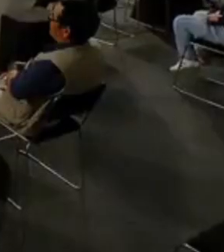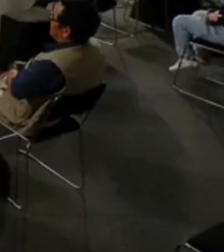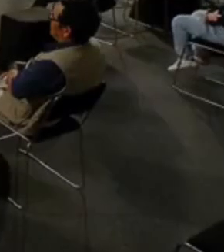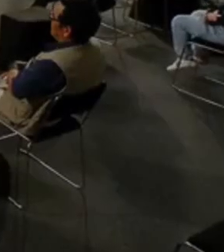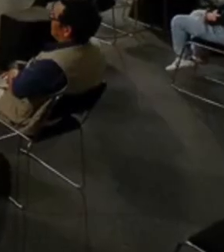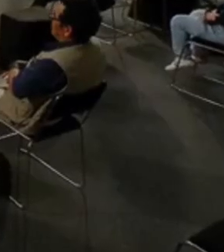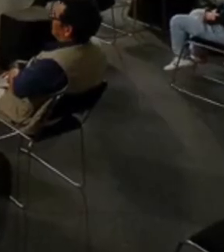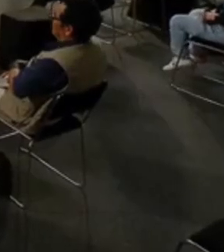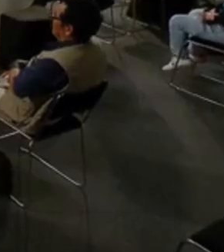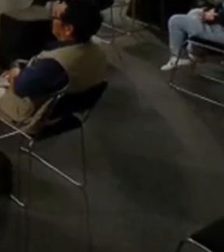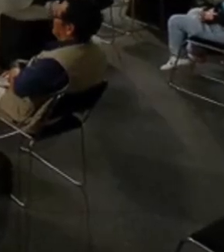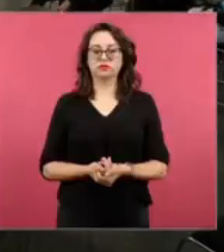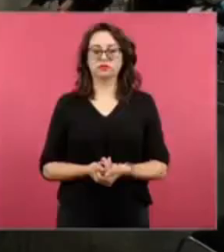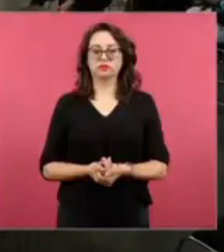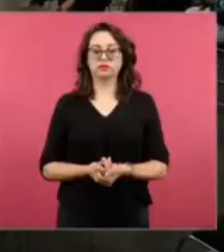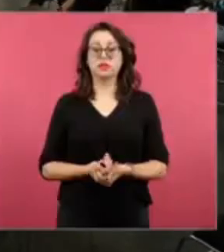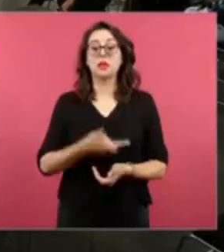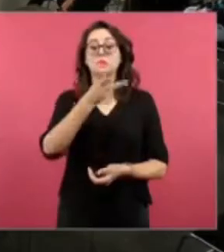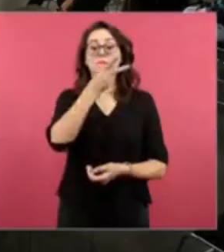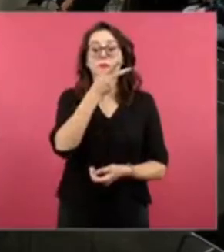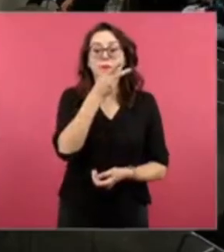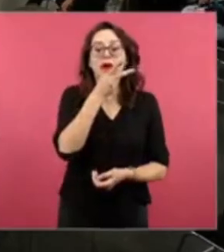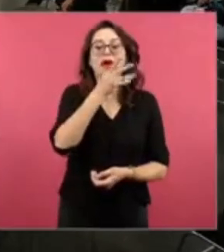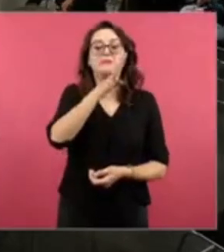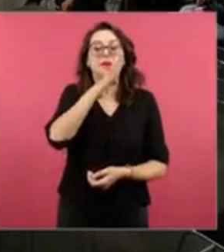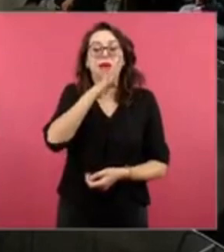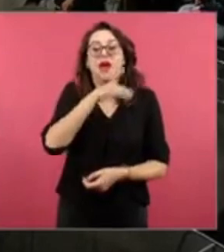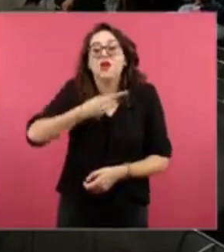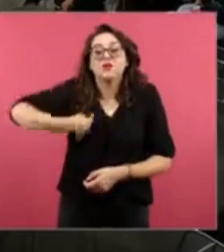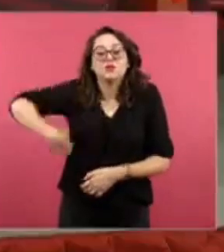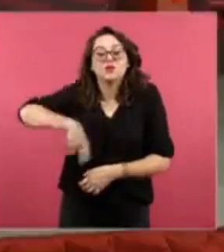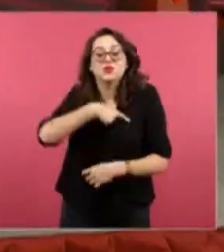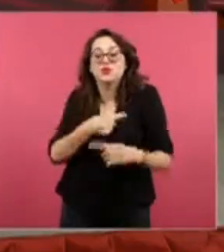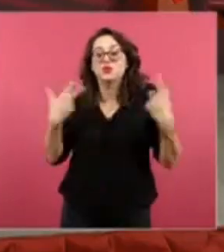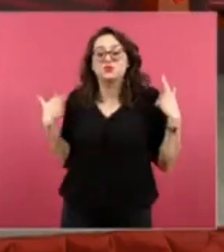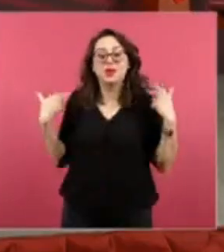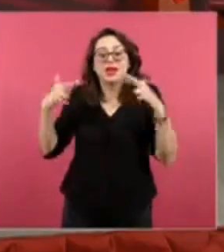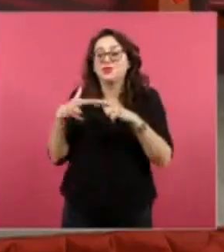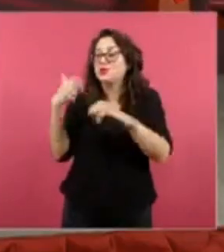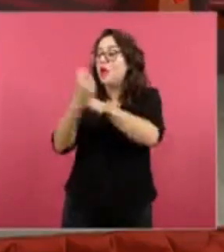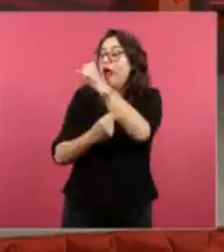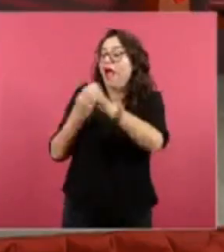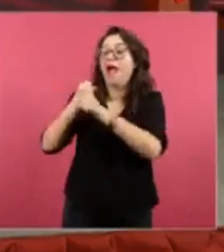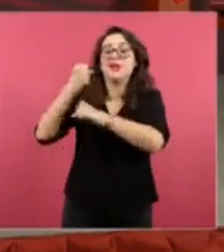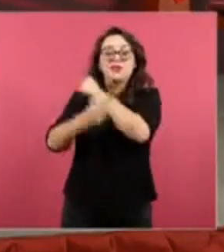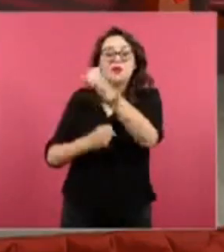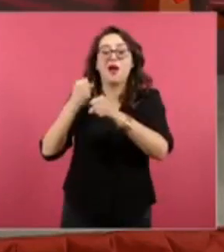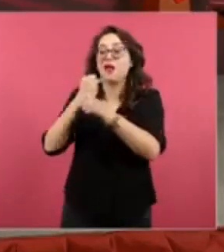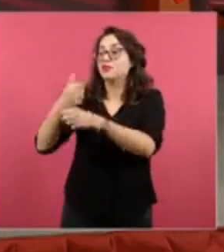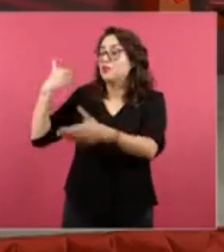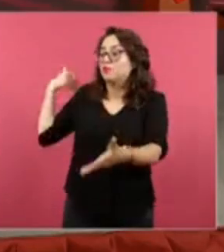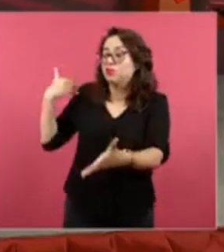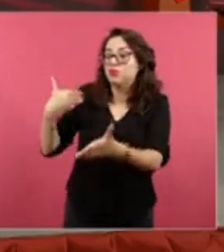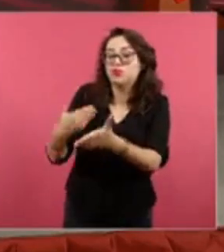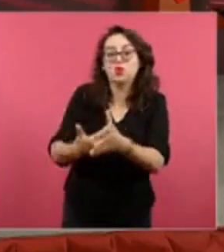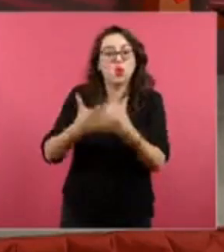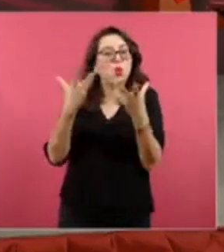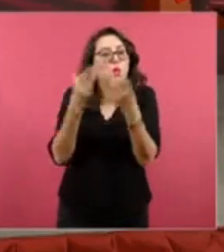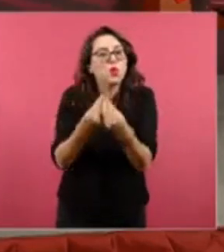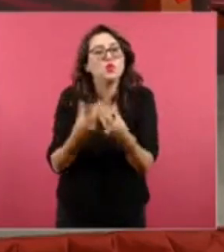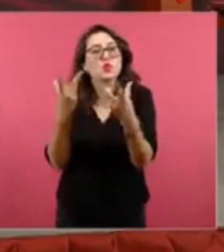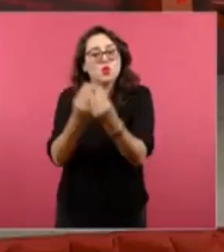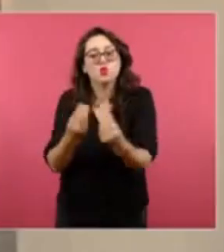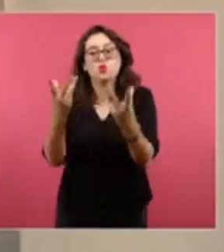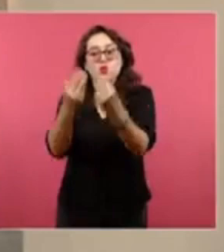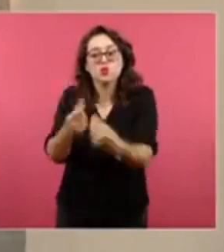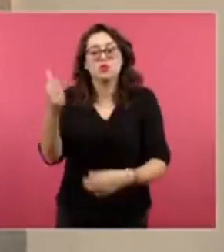miedo. Nosotros lo hacemos con amor y vocación. Y los libros de texto los trabajamos gracias y